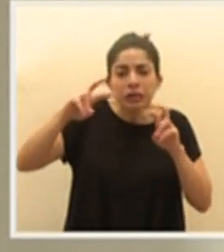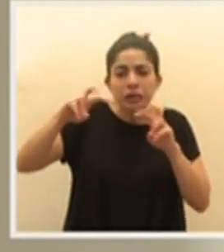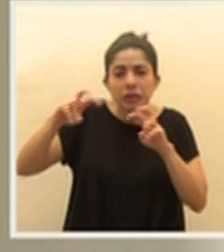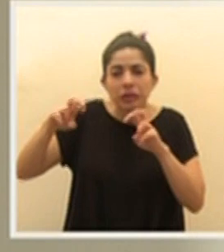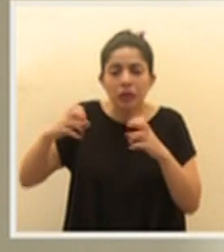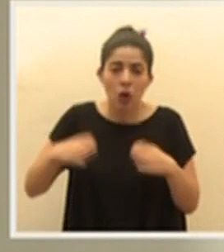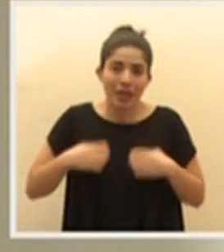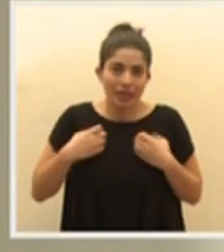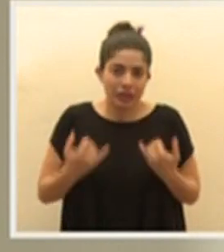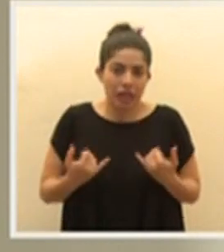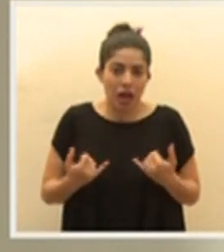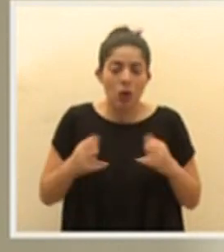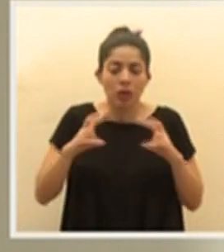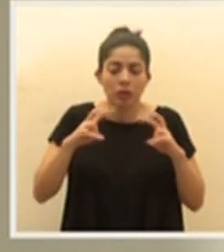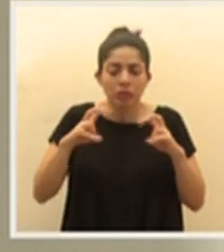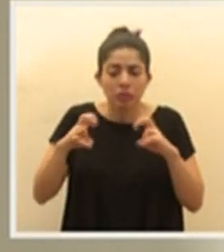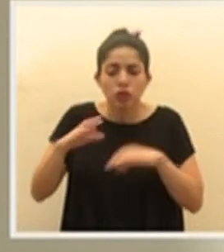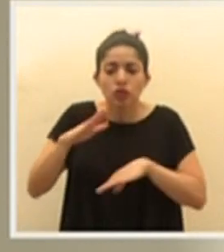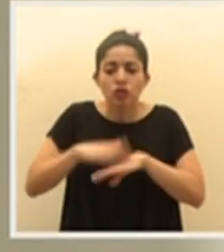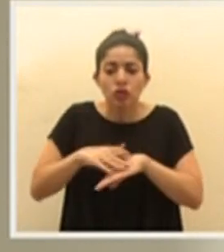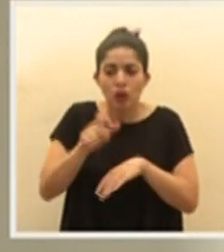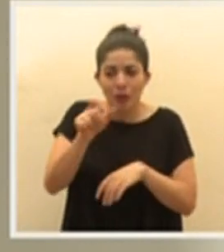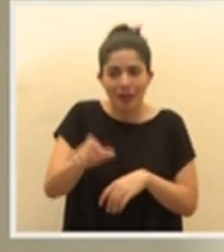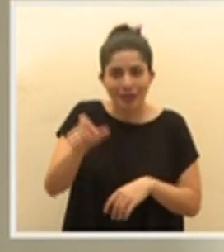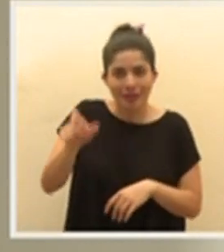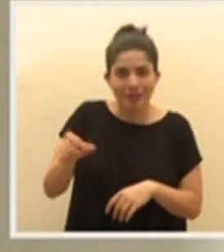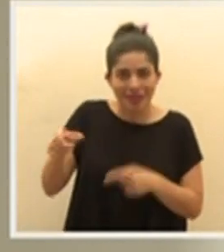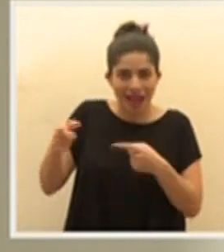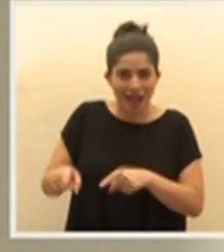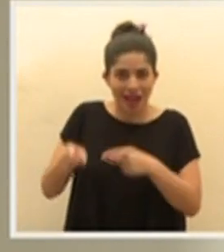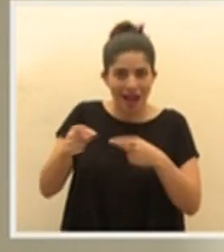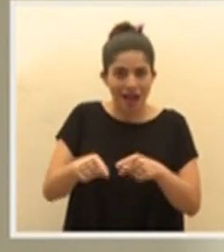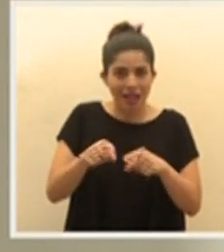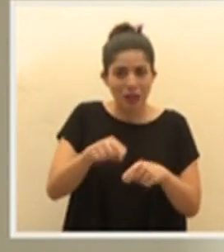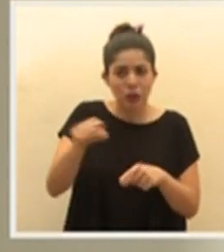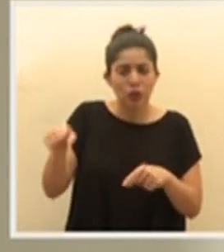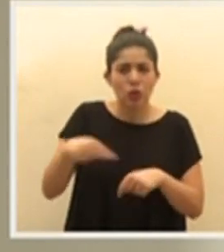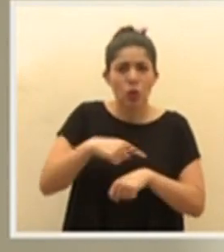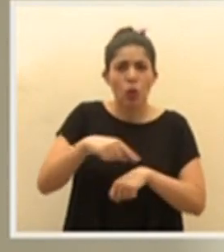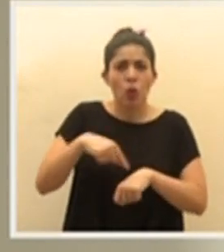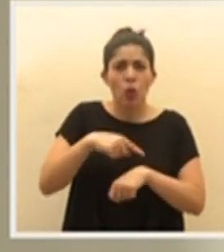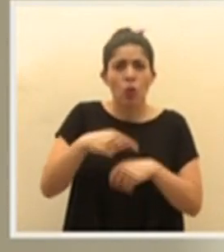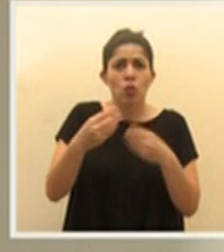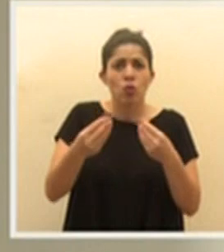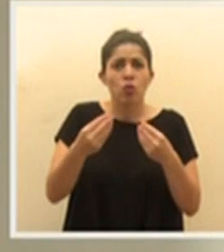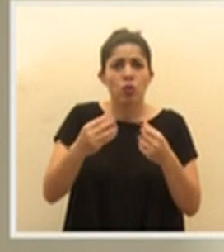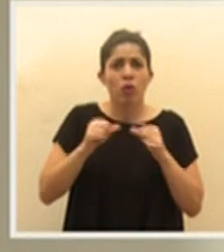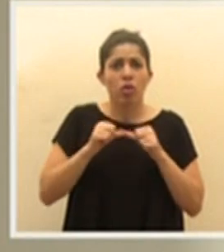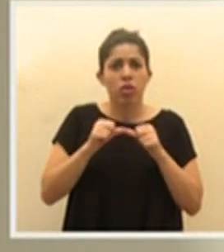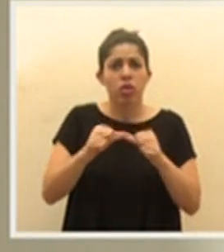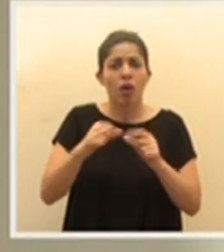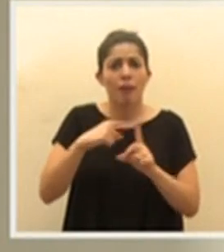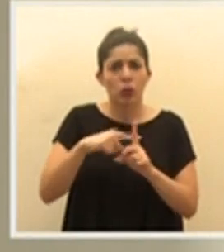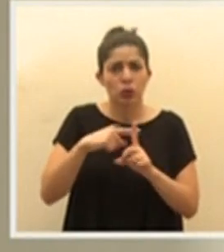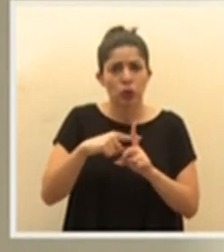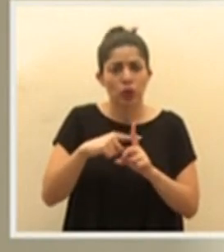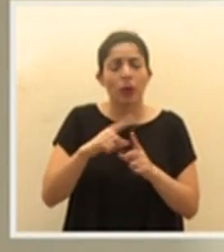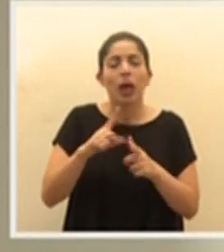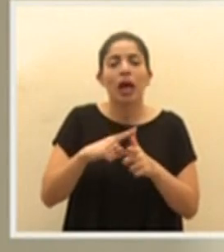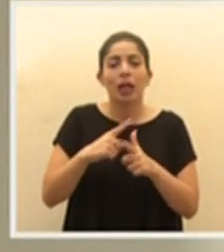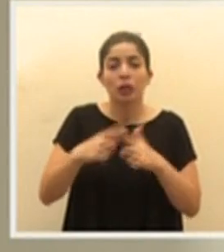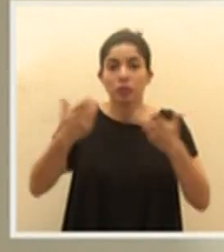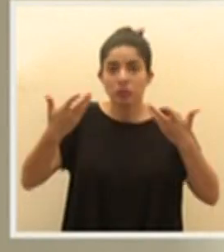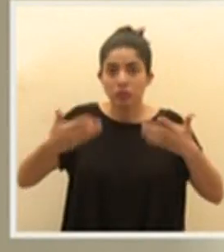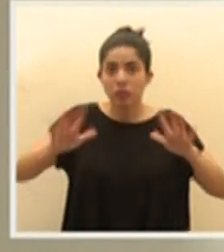que existe sobre estos casos que duran tanto tiempo como positivos. Y se conformó